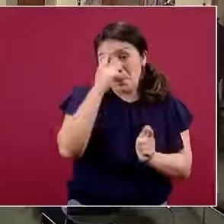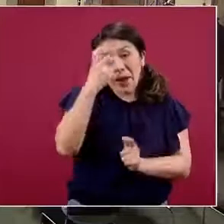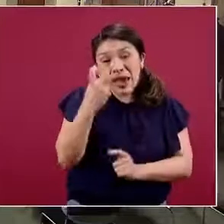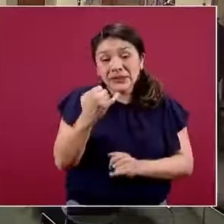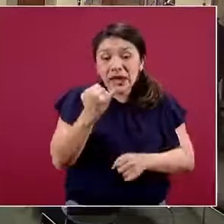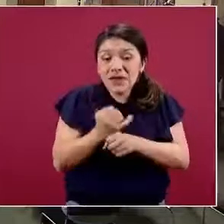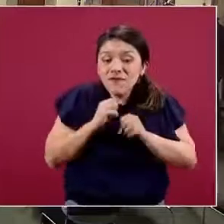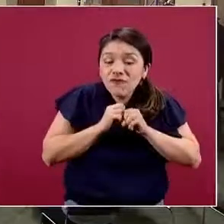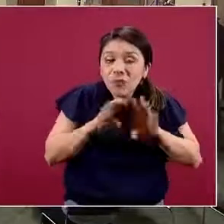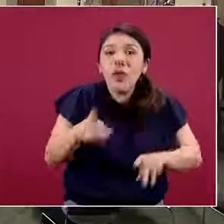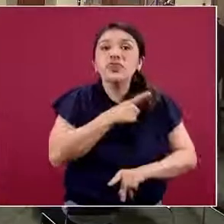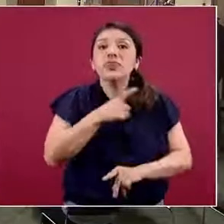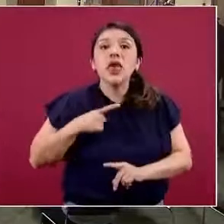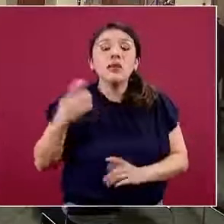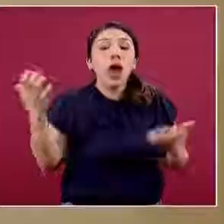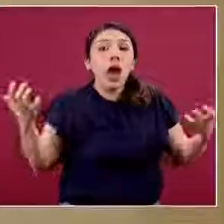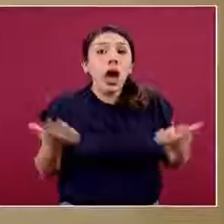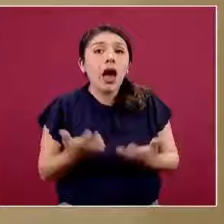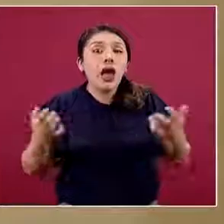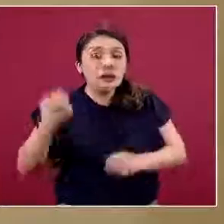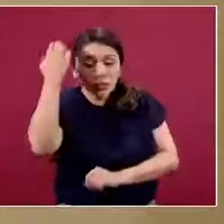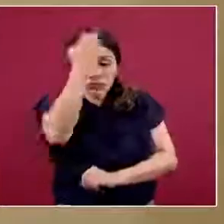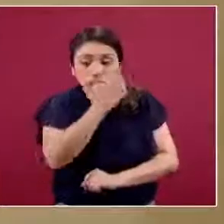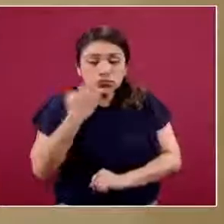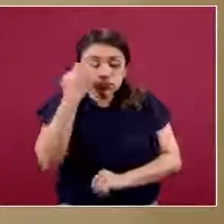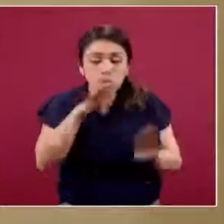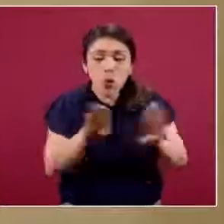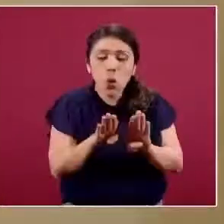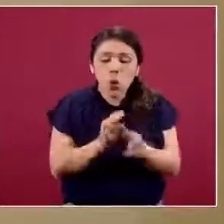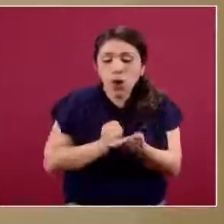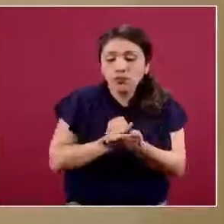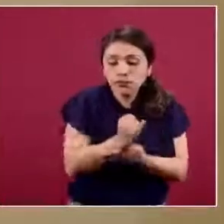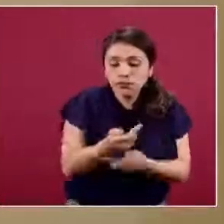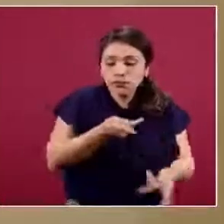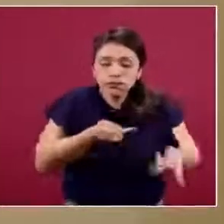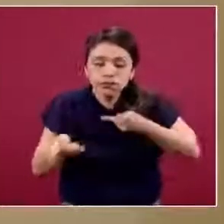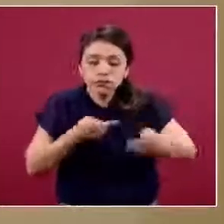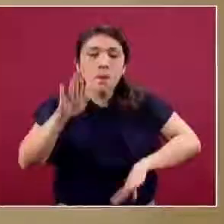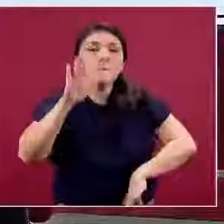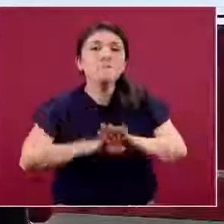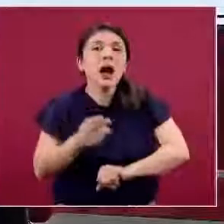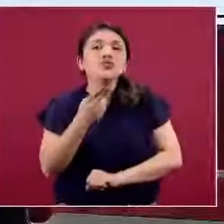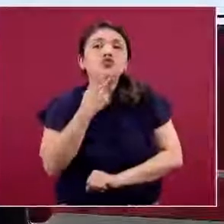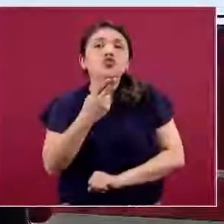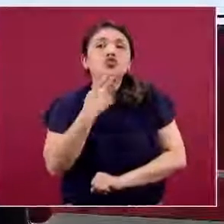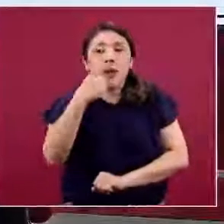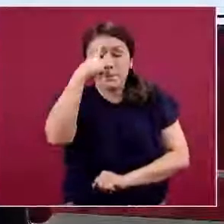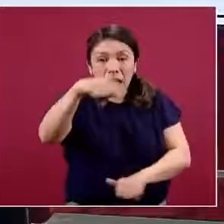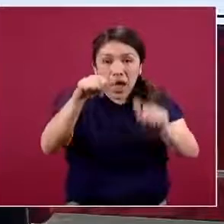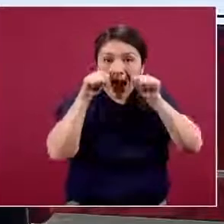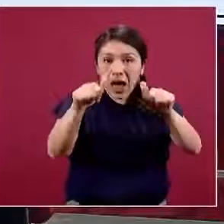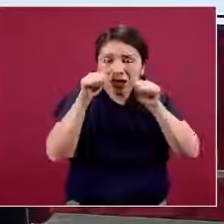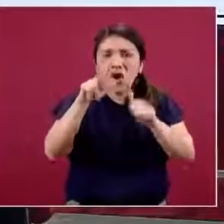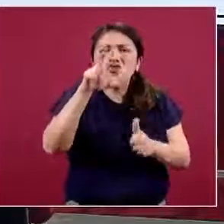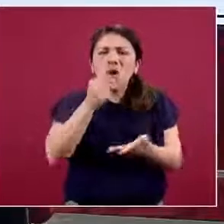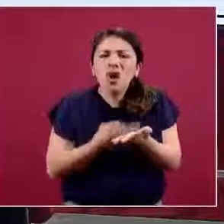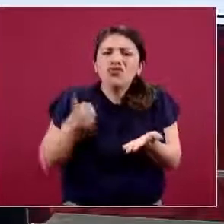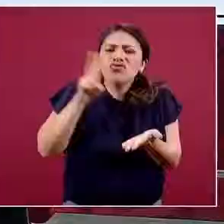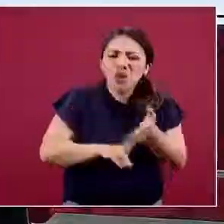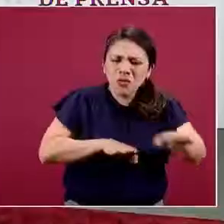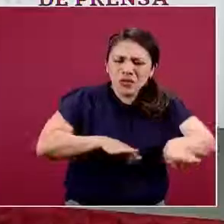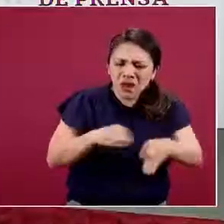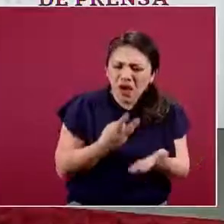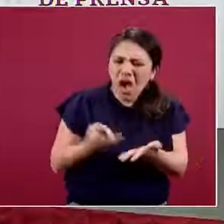esta información se vaya analizando y se tomen decisiones mucho más eficientes en la atención y no se duplique o no